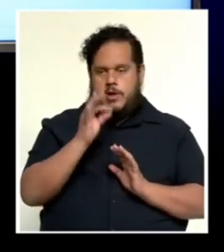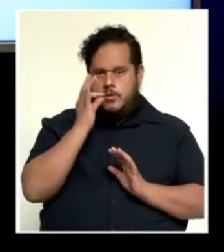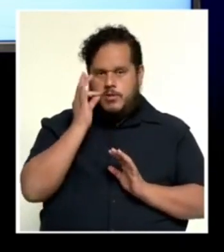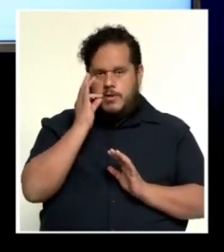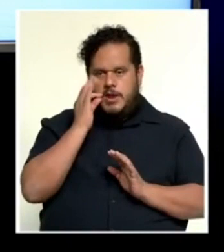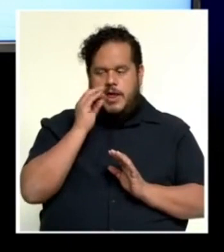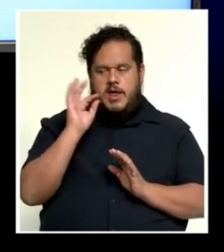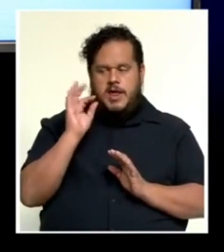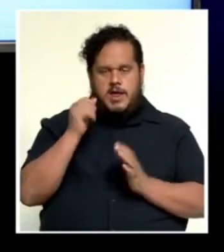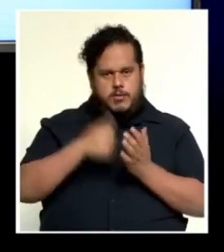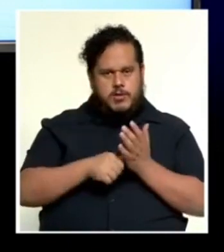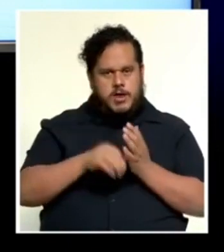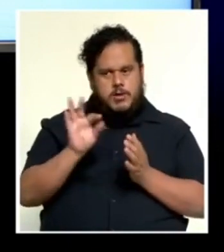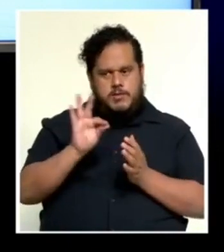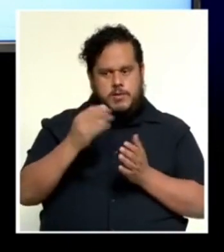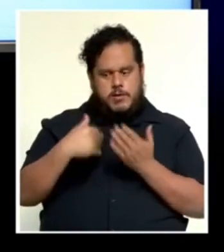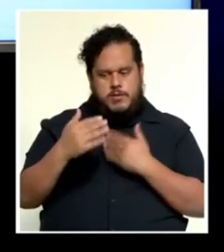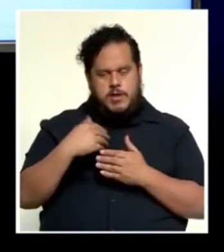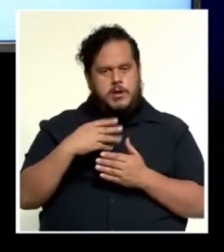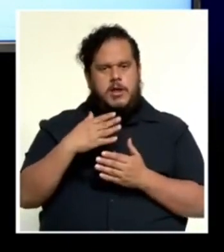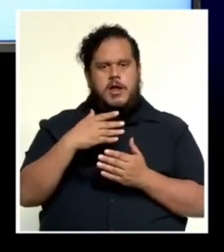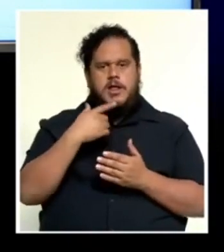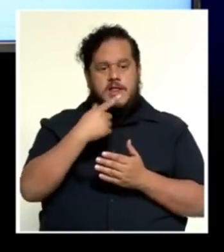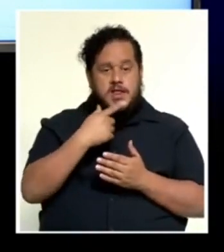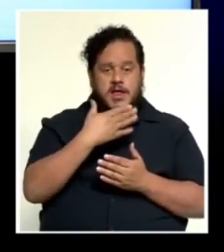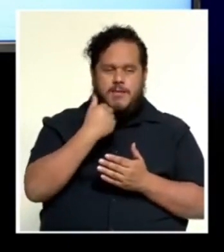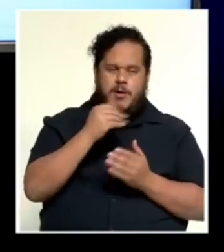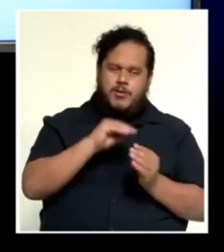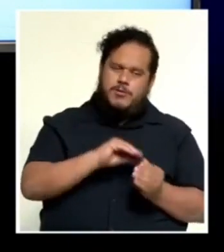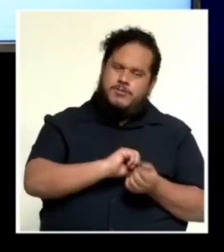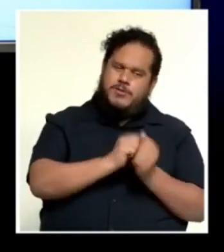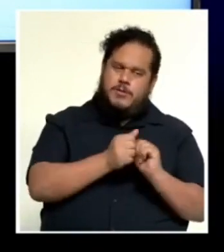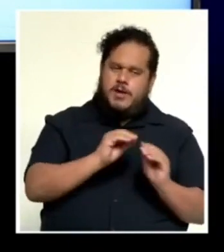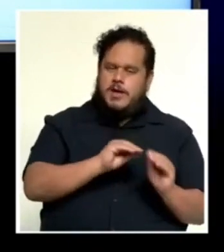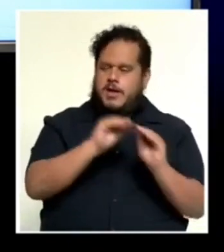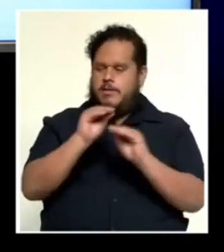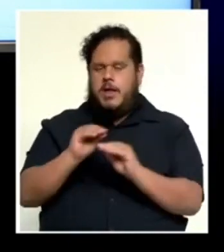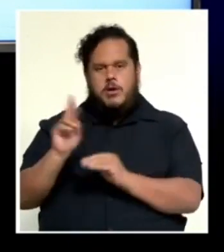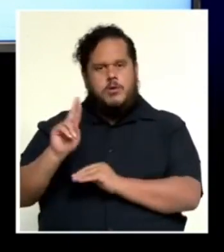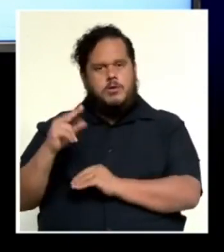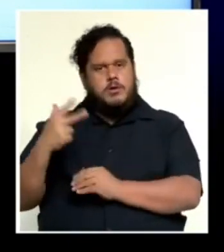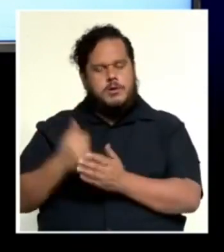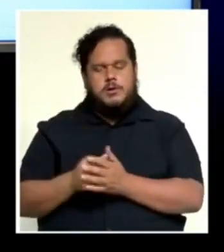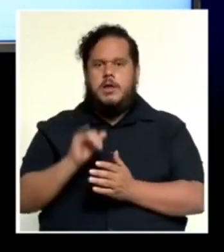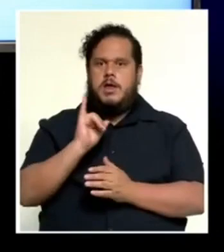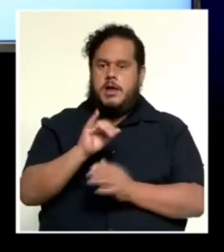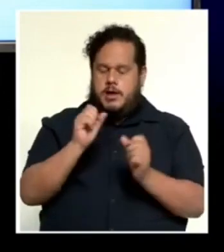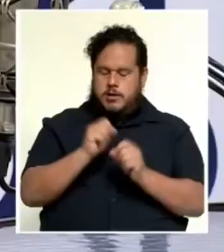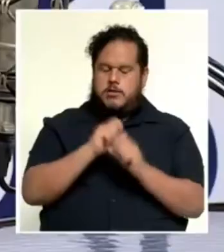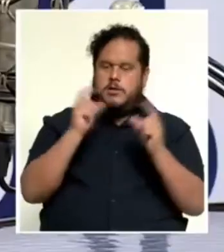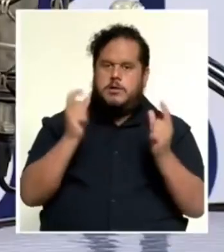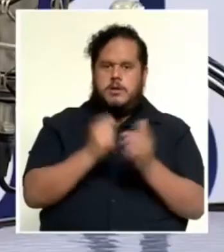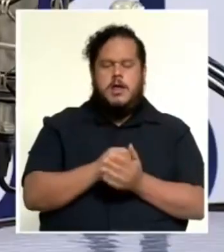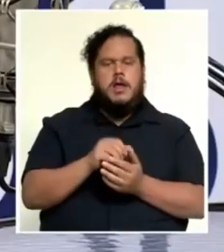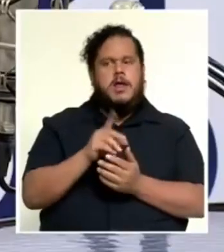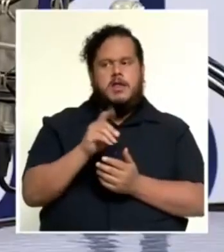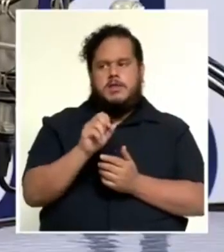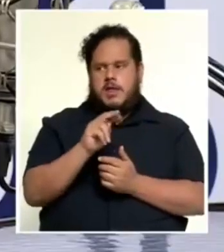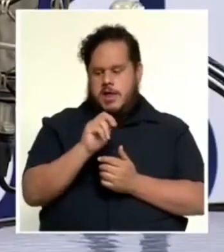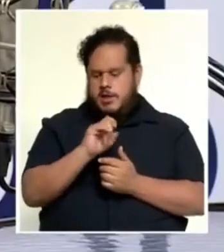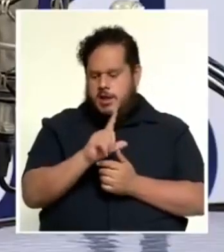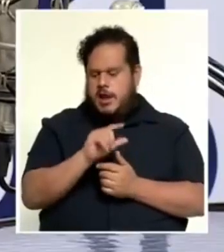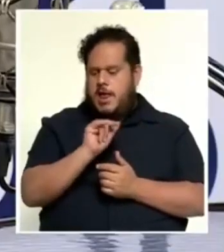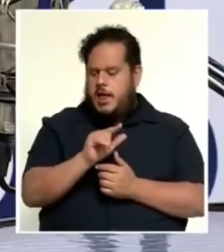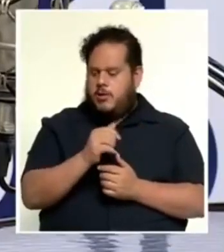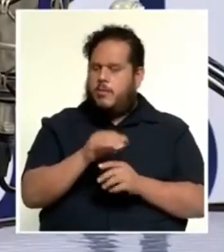febrero pasado, hoy dicen que se van a ir con don Rodrigo Chávez. Esto es increíble. Daniel, esto por